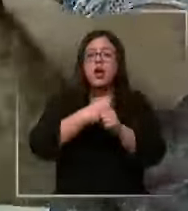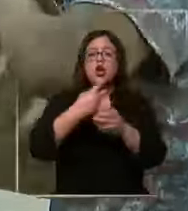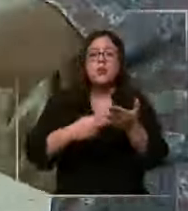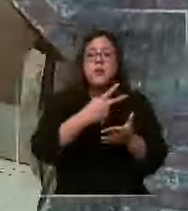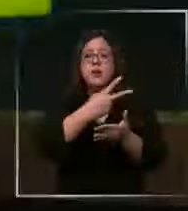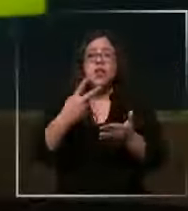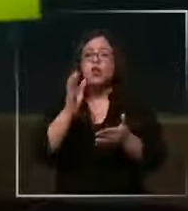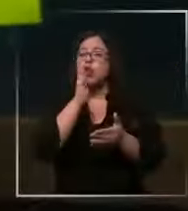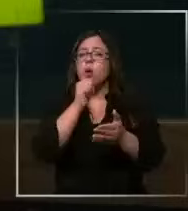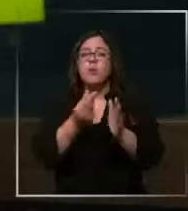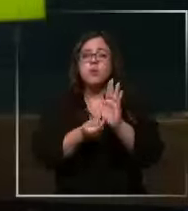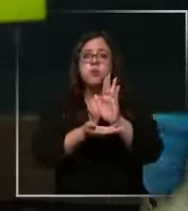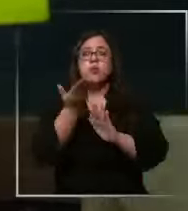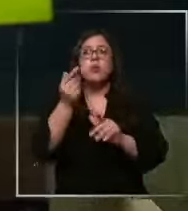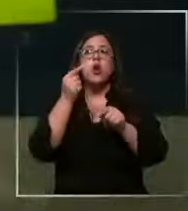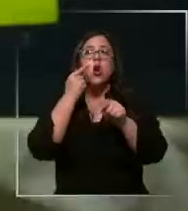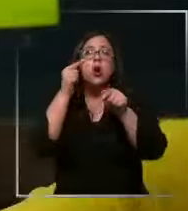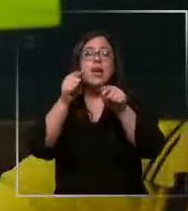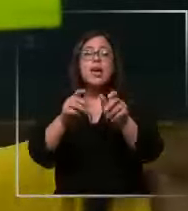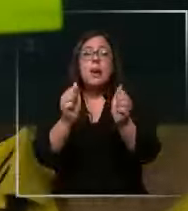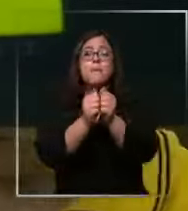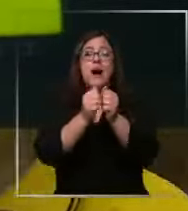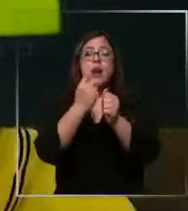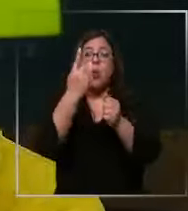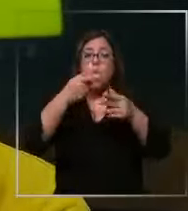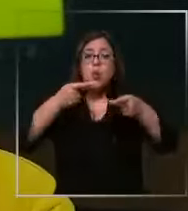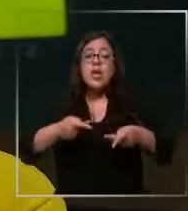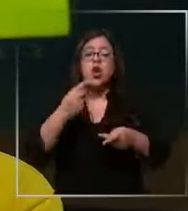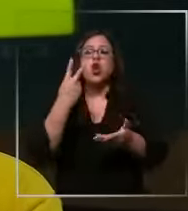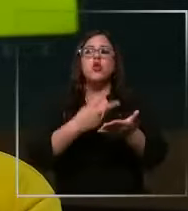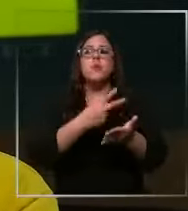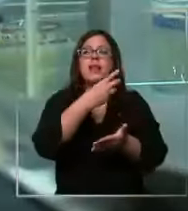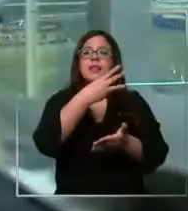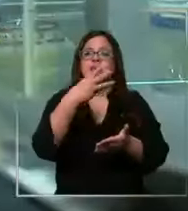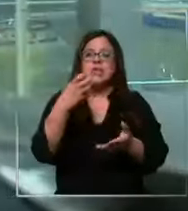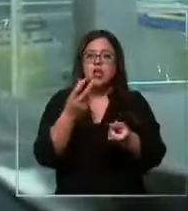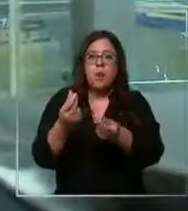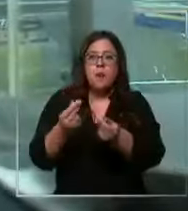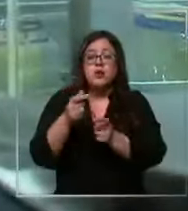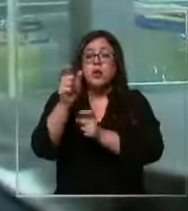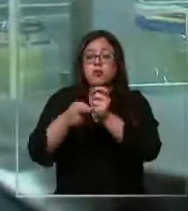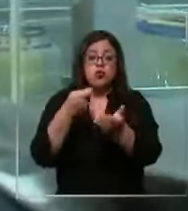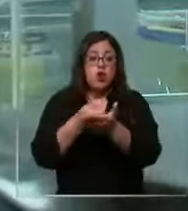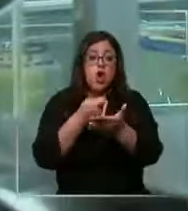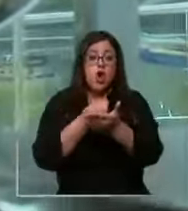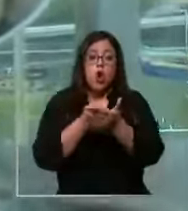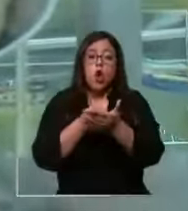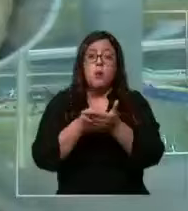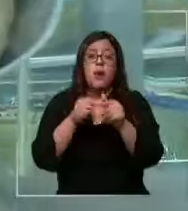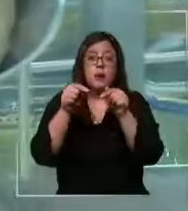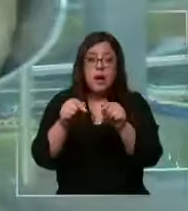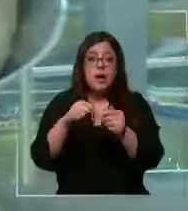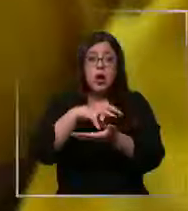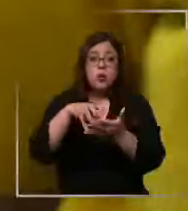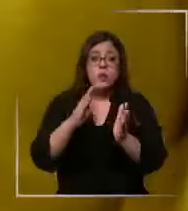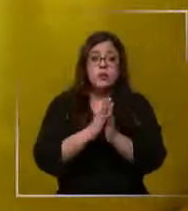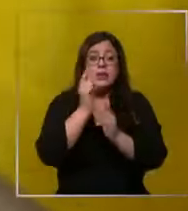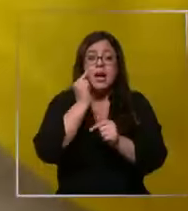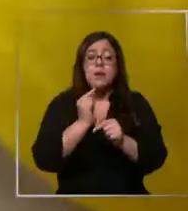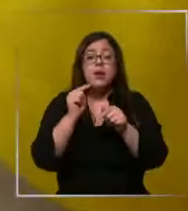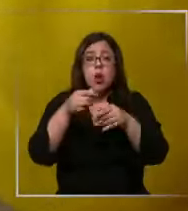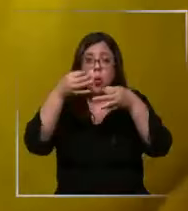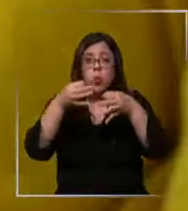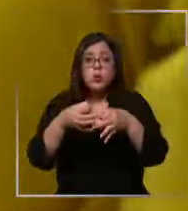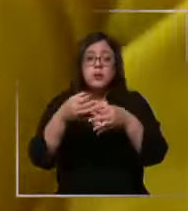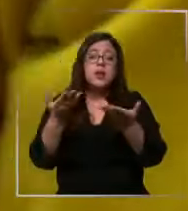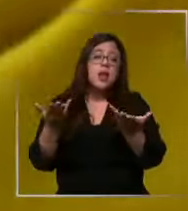esta panadería de San Bernardo, el kilo de pan cuesta 2.300 pesos. Y quienes compran habitualmente este producto infaltable en la